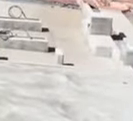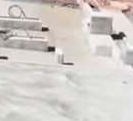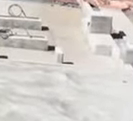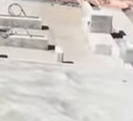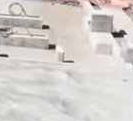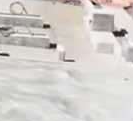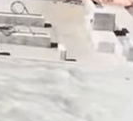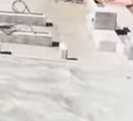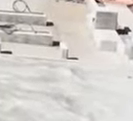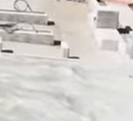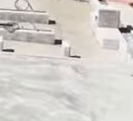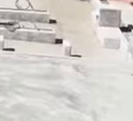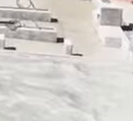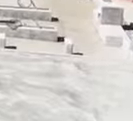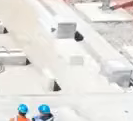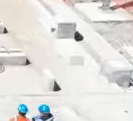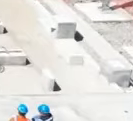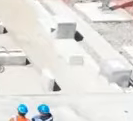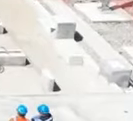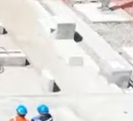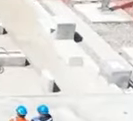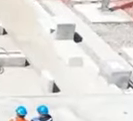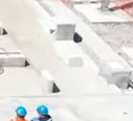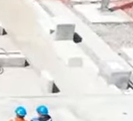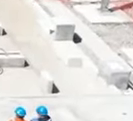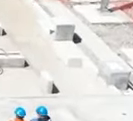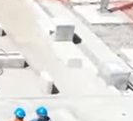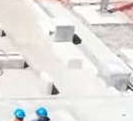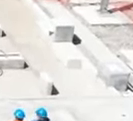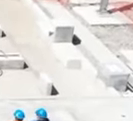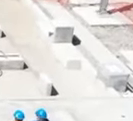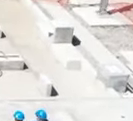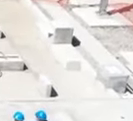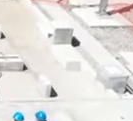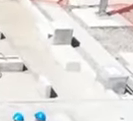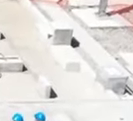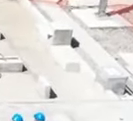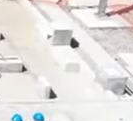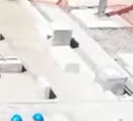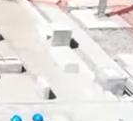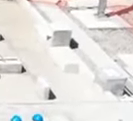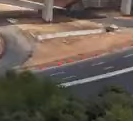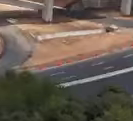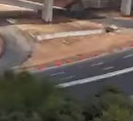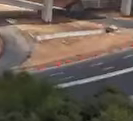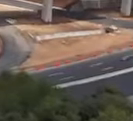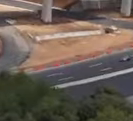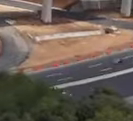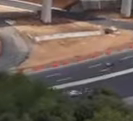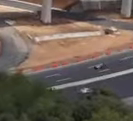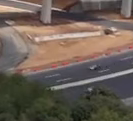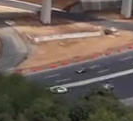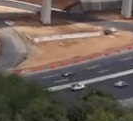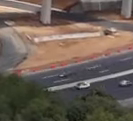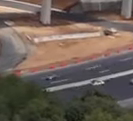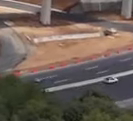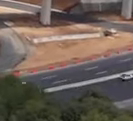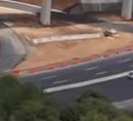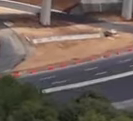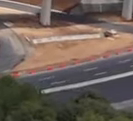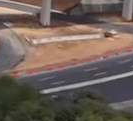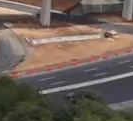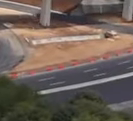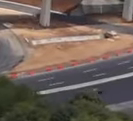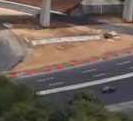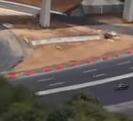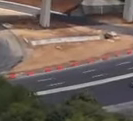tracción 2. Una vez terminada la vialidad de acceso y su conexión con la autopista México-Toluca, se instaló el primero de los dos